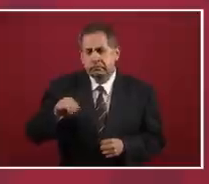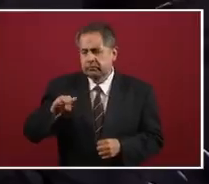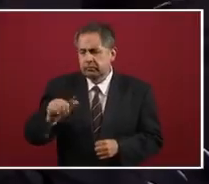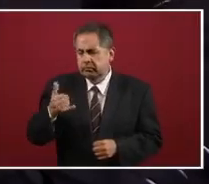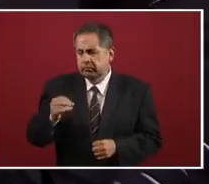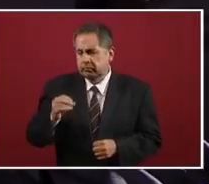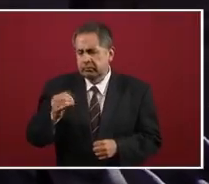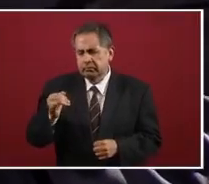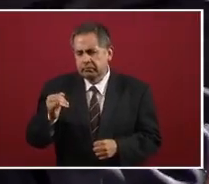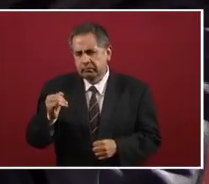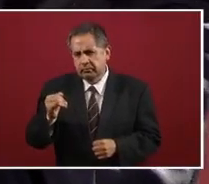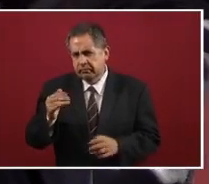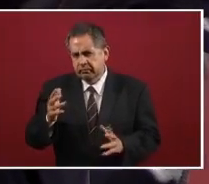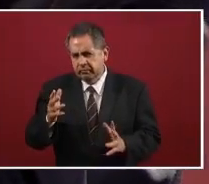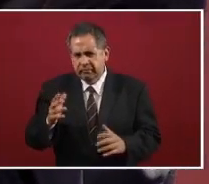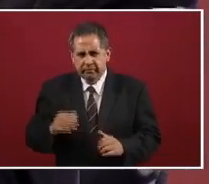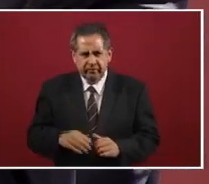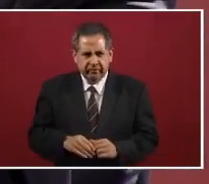junio